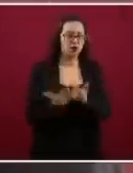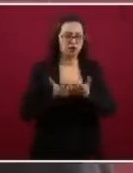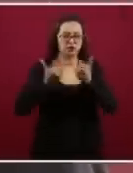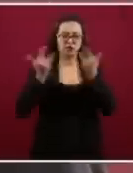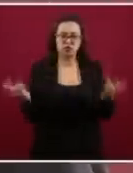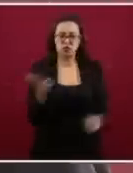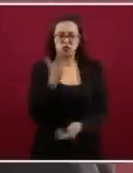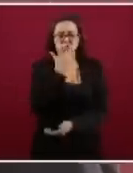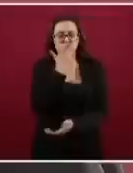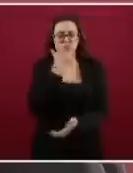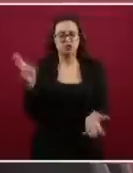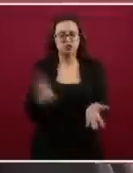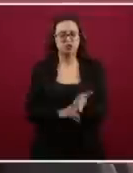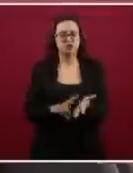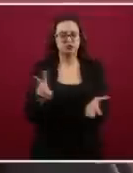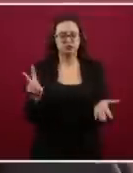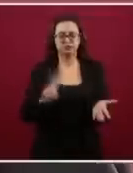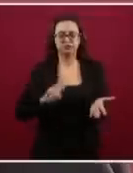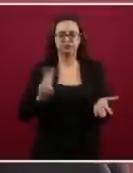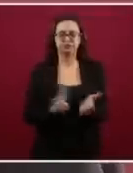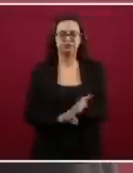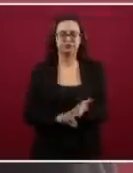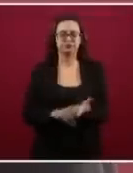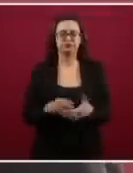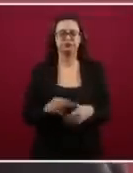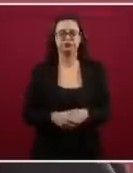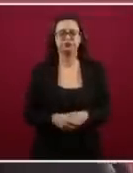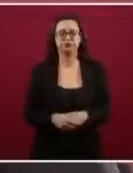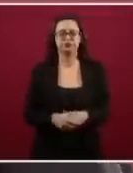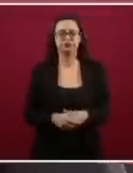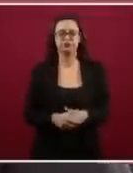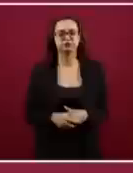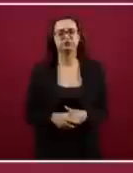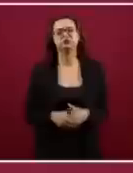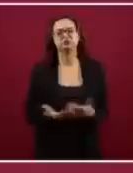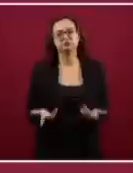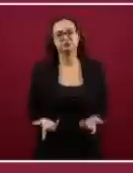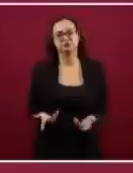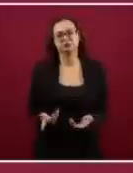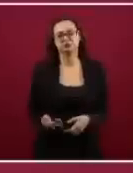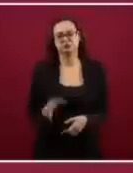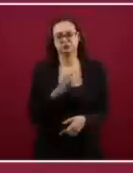histórica, ¿sí? Y poder